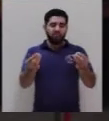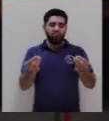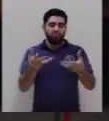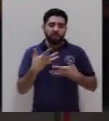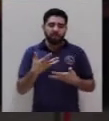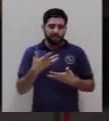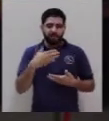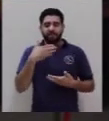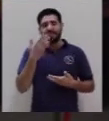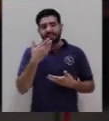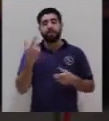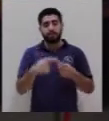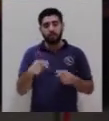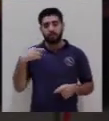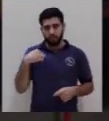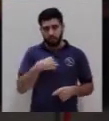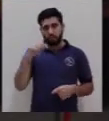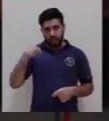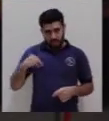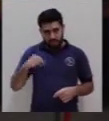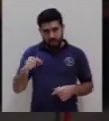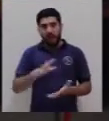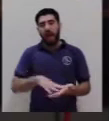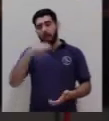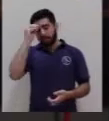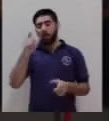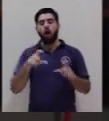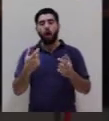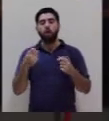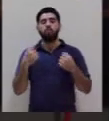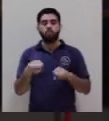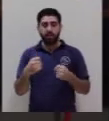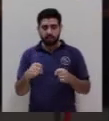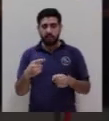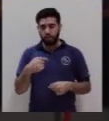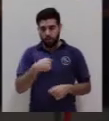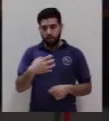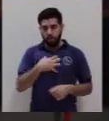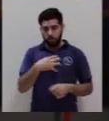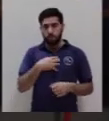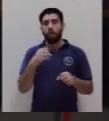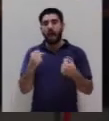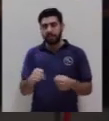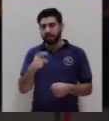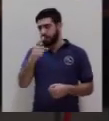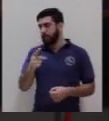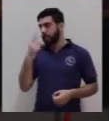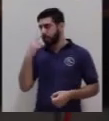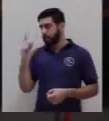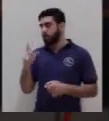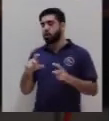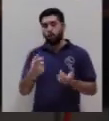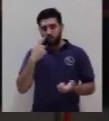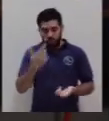Ajá. Pero ahora vamos a aprender cómo hacer organizadores gráficos con dobleces. Sin necesidad de computadora. Sin